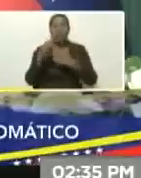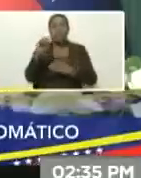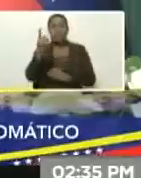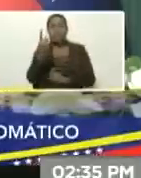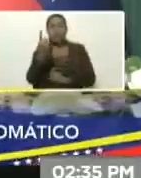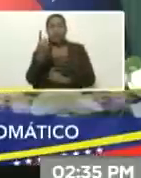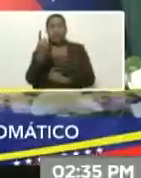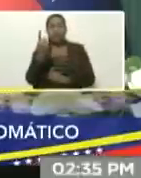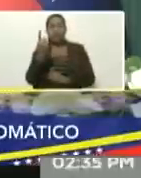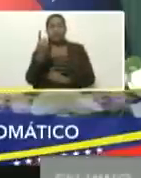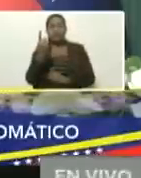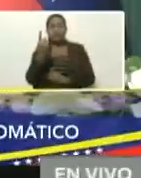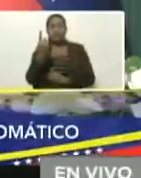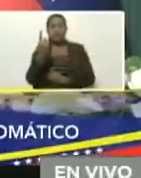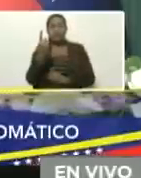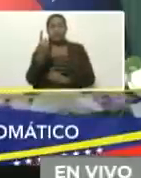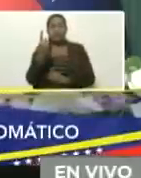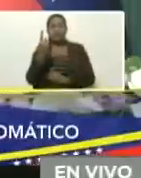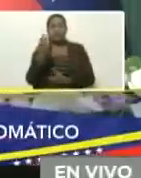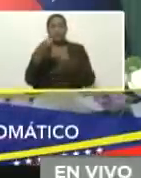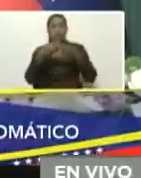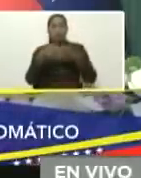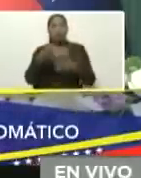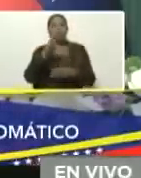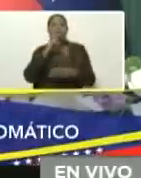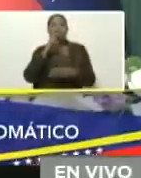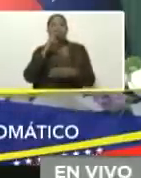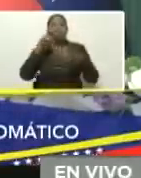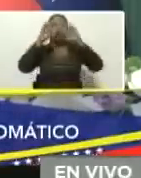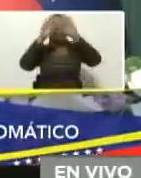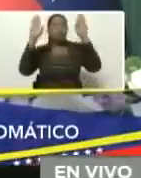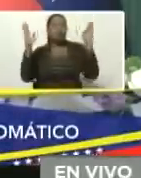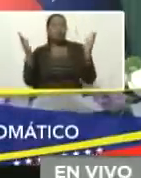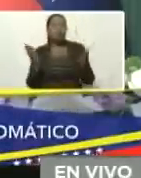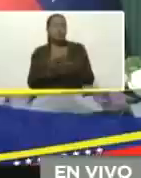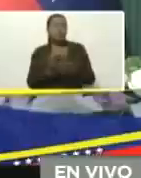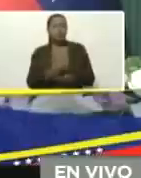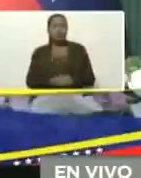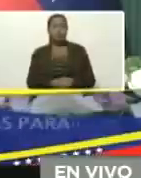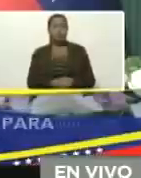primera reserva de oro en el mundo.